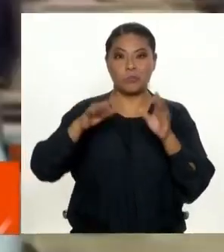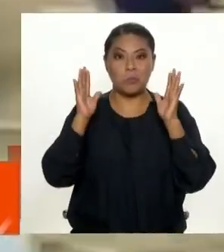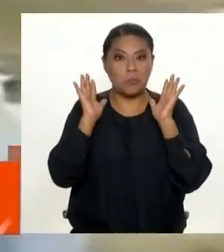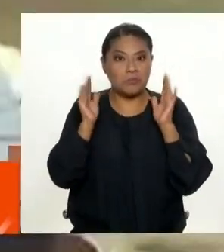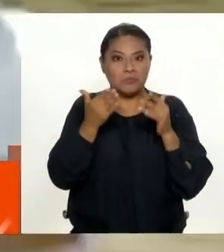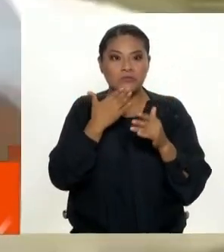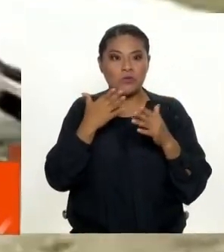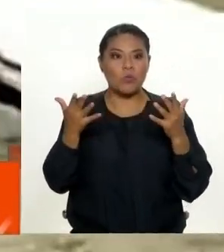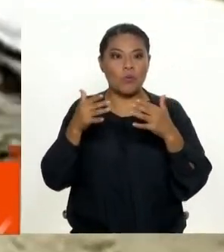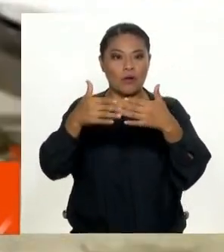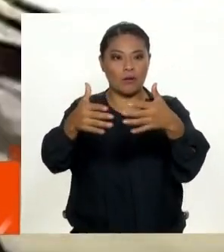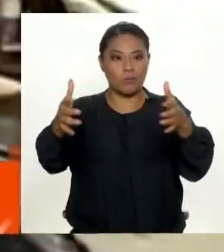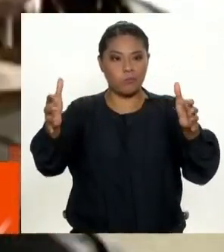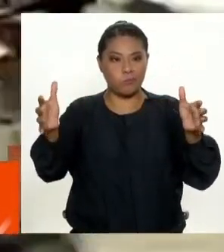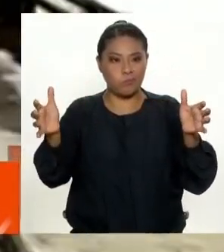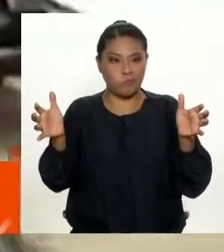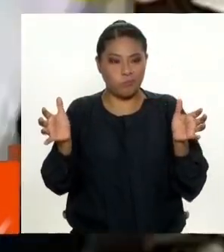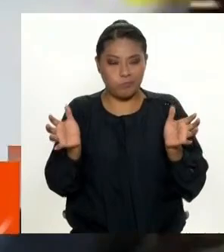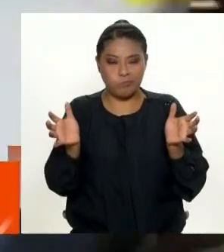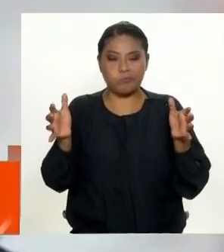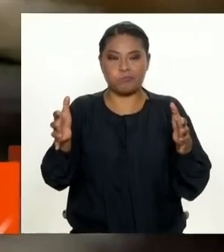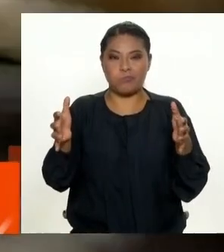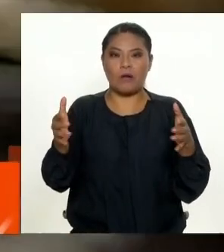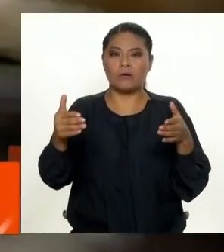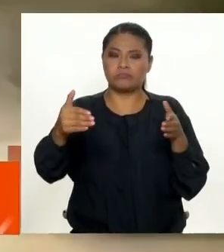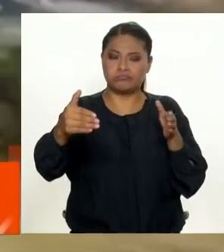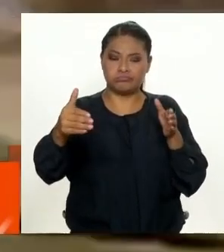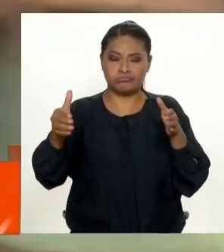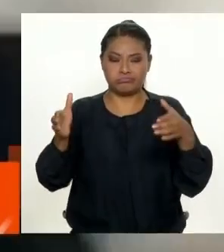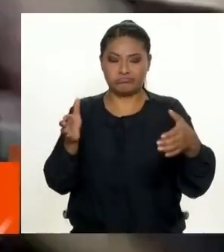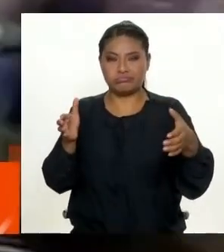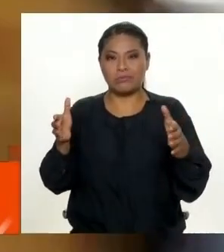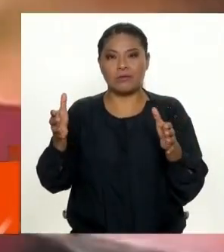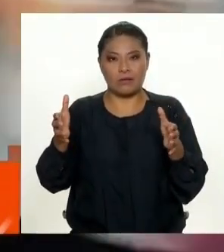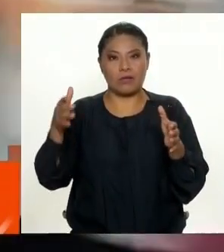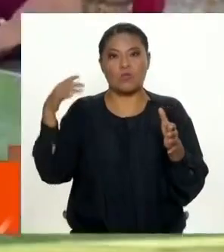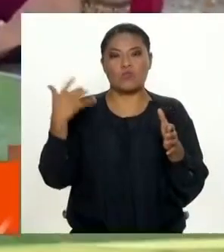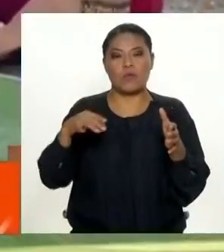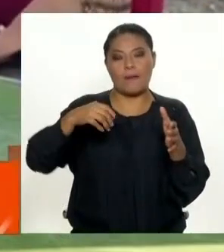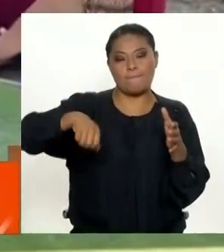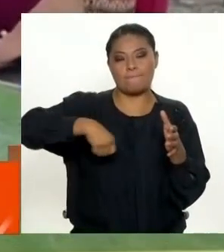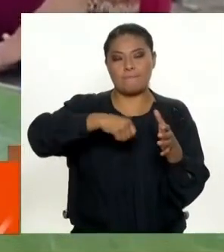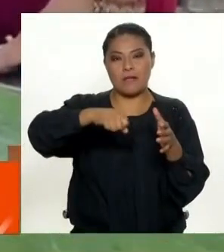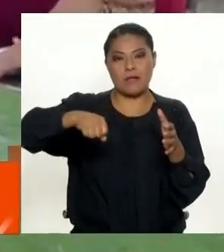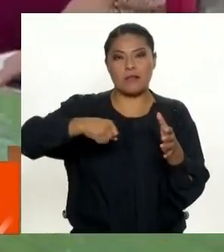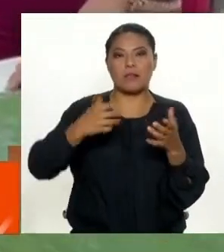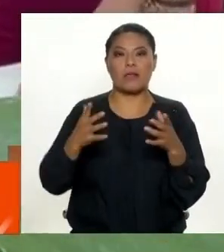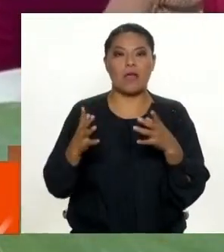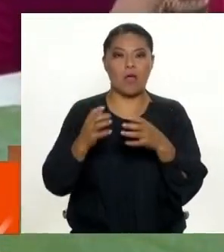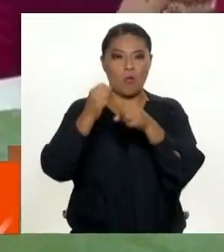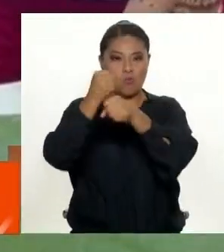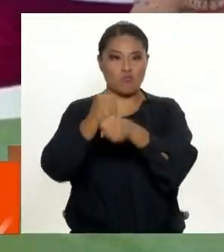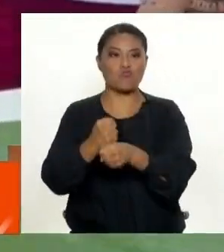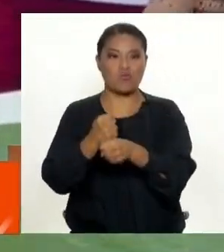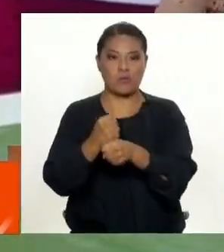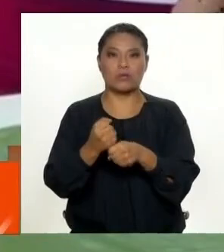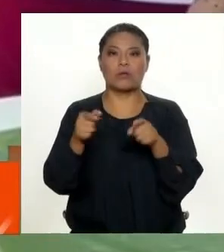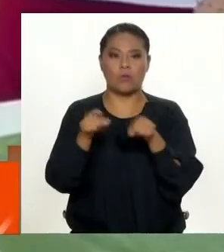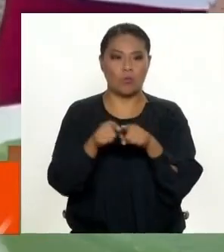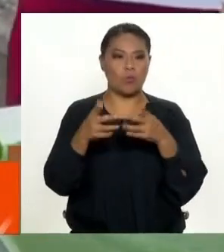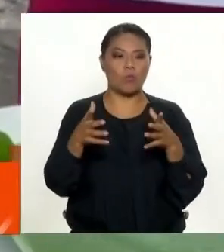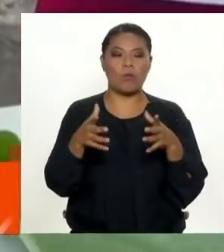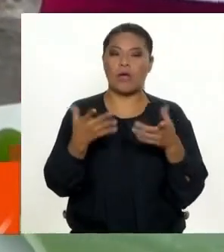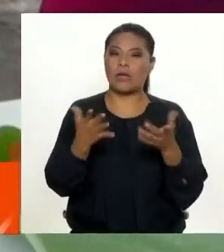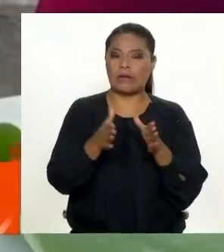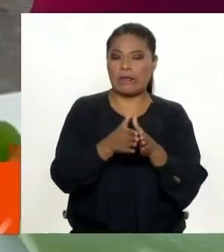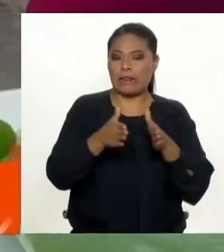pueda acercarse a las dimensiones que tienen pensado preparar. Estamos hablando no del Juane más largo, más extenso,